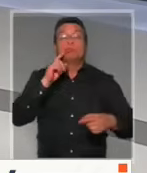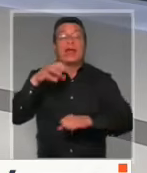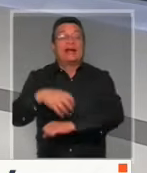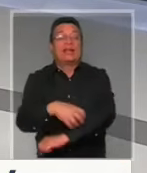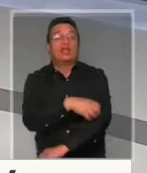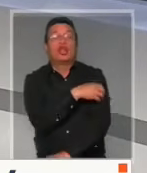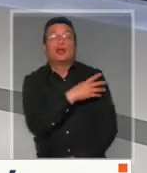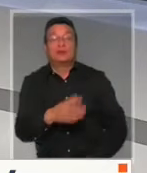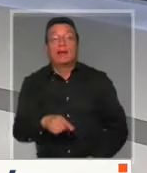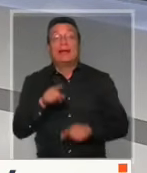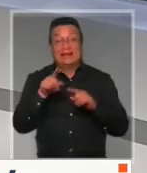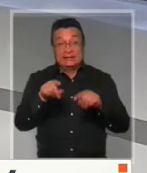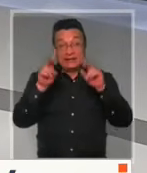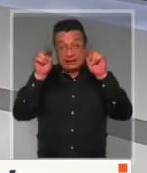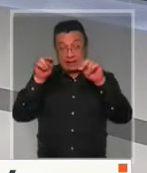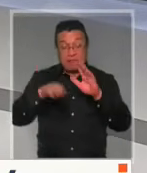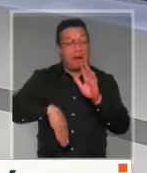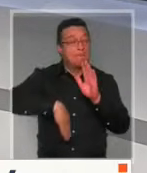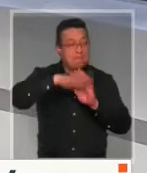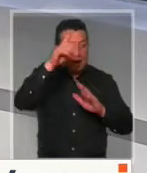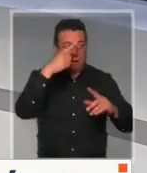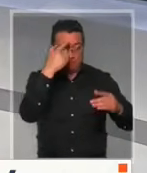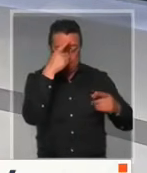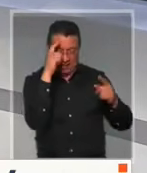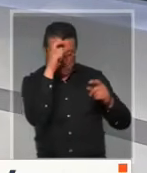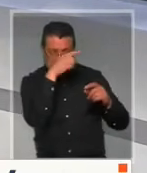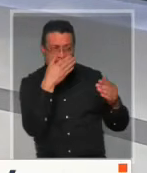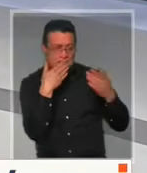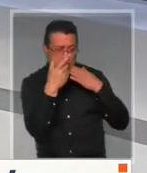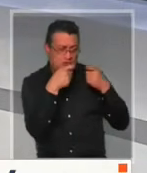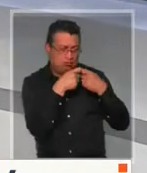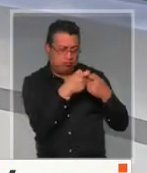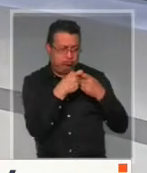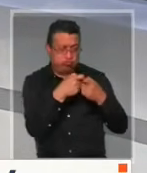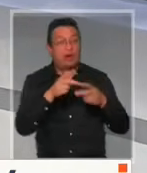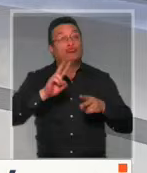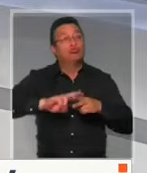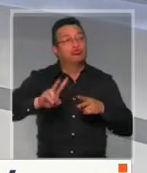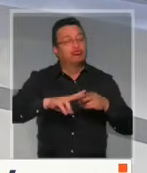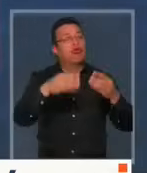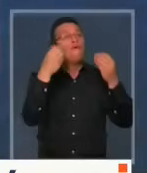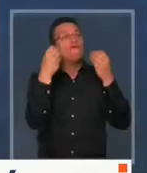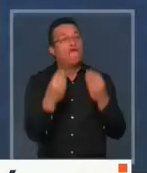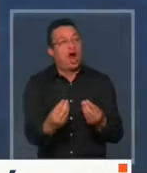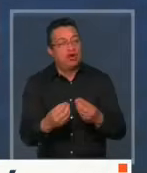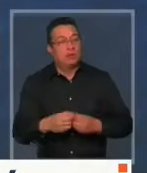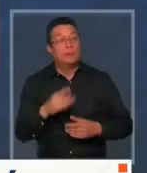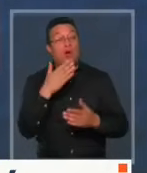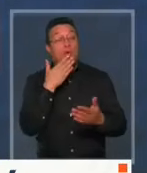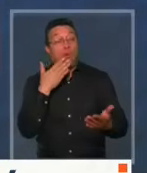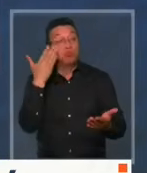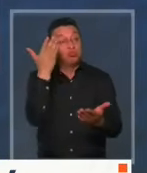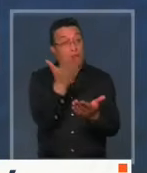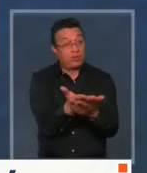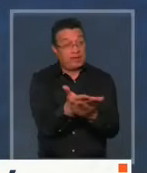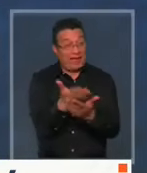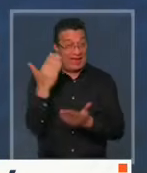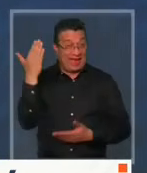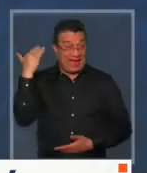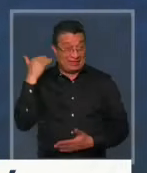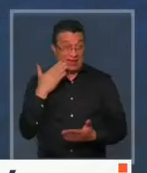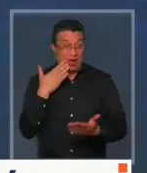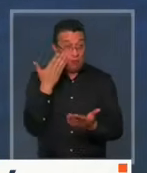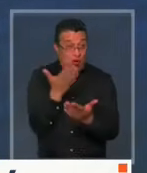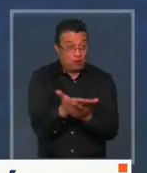fue el tema más debatido del proyecto, el más complejo, y creo que se resolvió de buena manera. La propuesta original no tenía